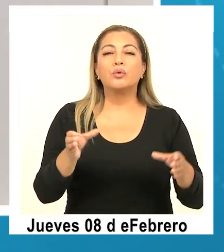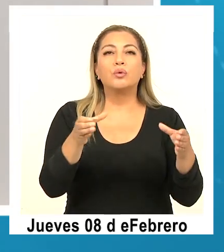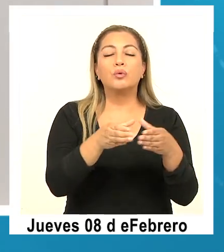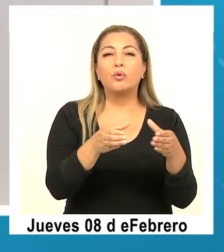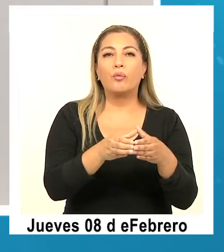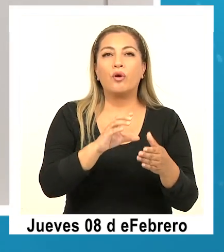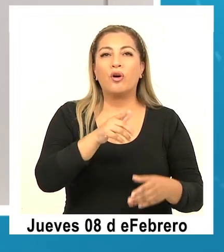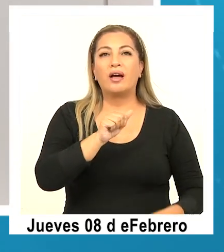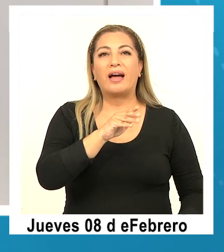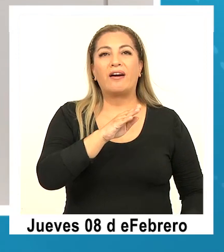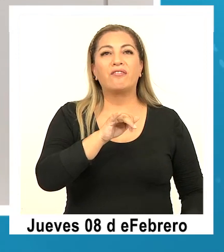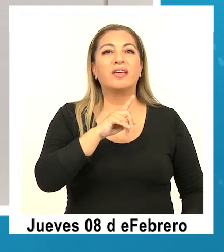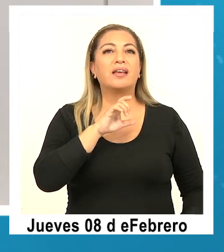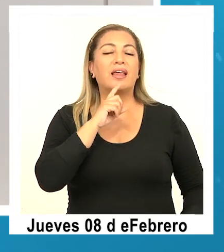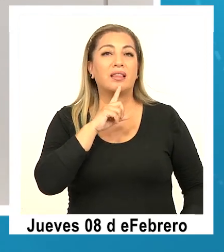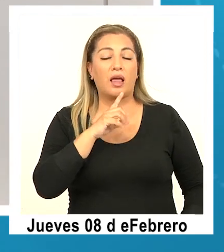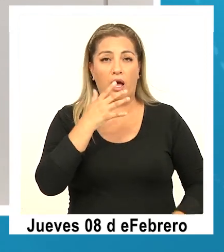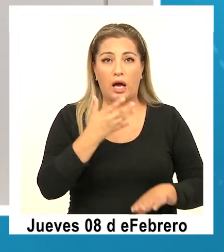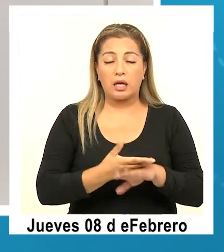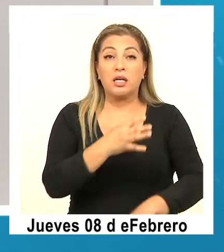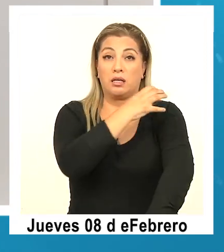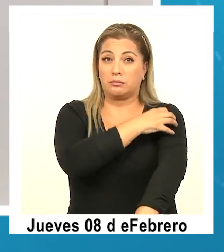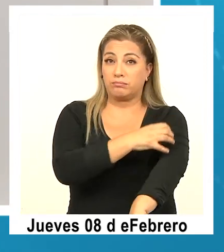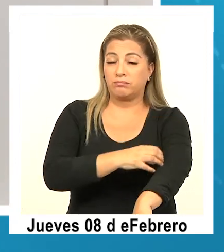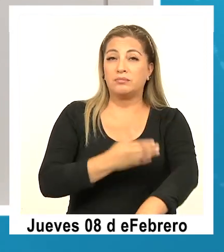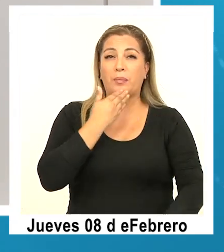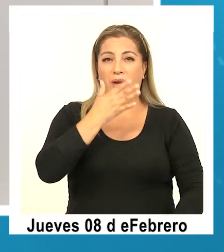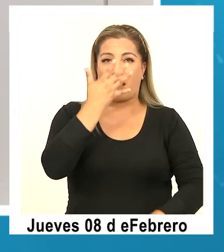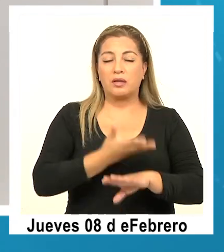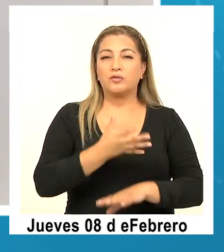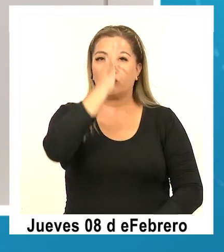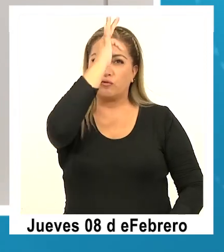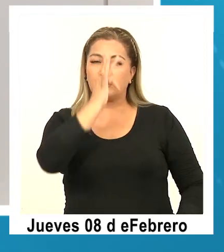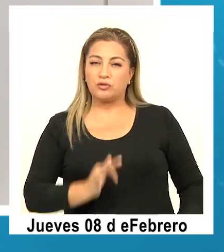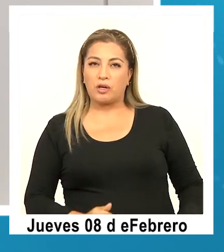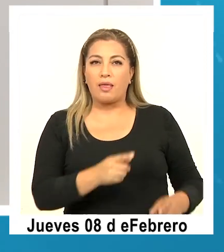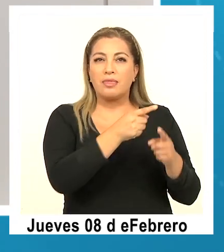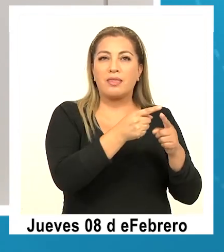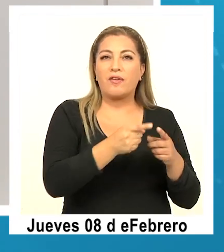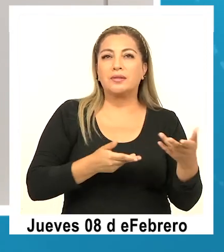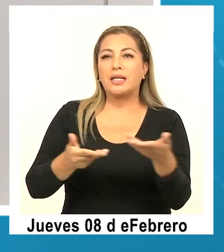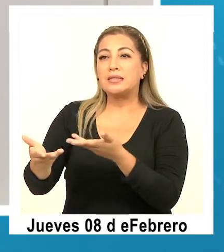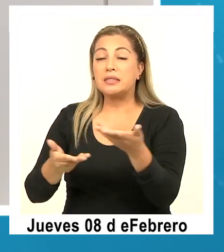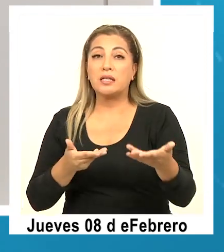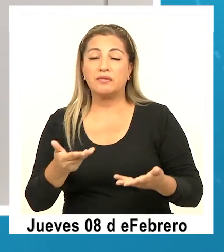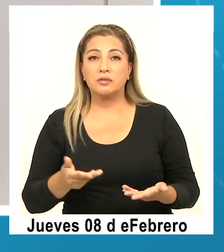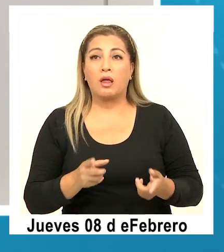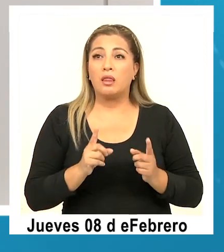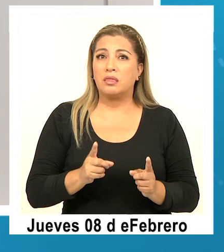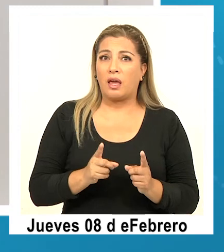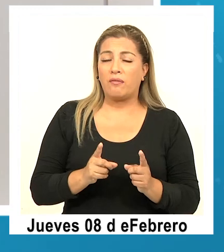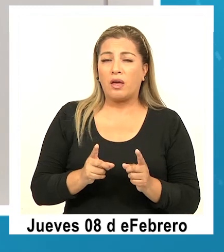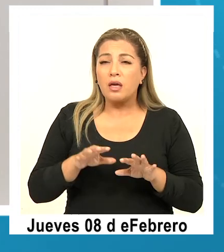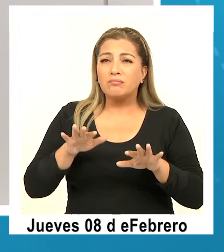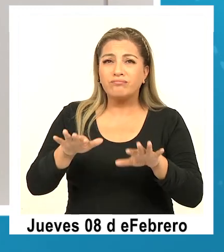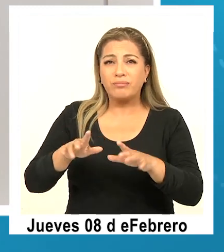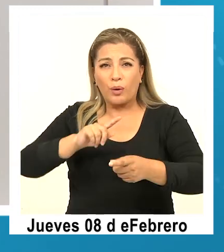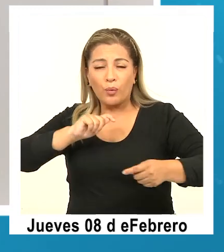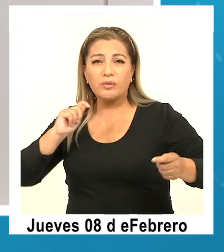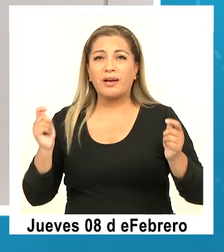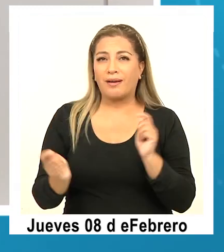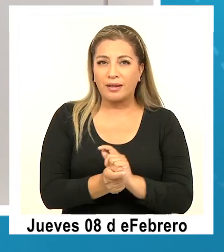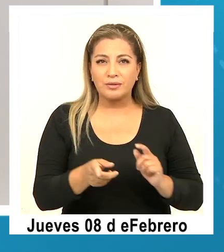una cosa, pero también hay gabinetes regionales, también hay funcionarios de los distintos servicios, que hay que hacer un remesón, hay que hacer